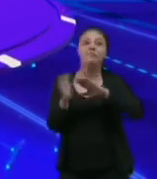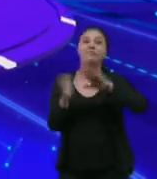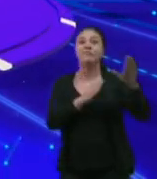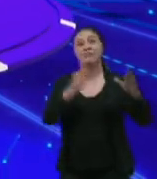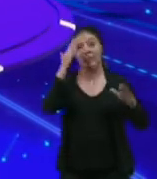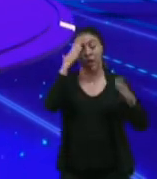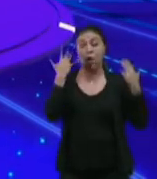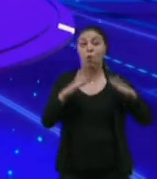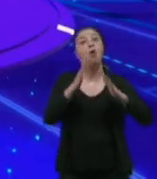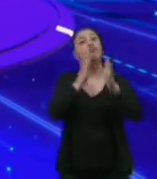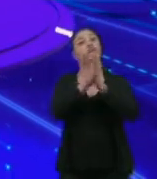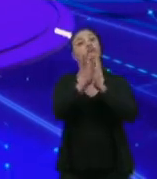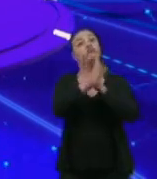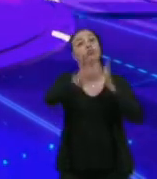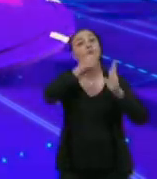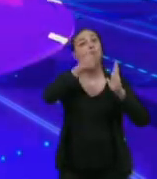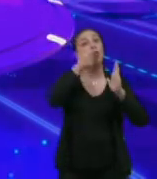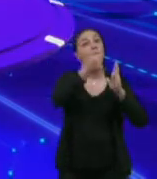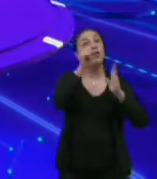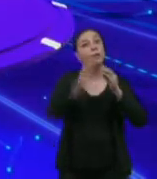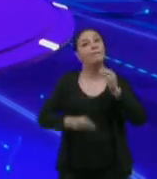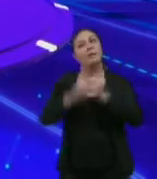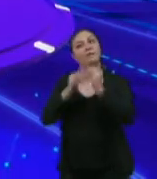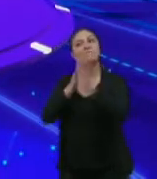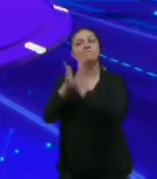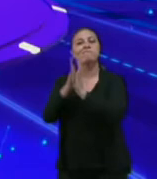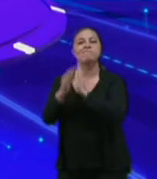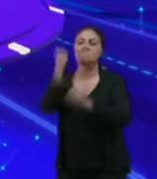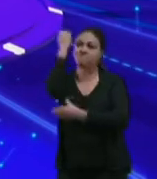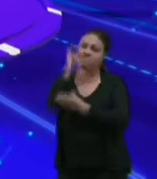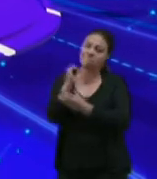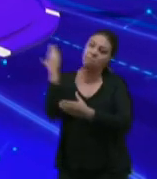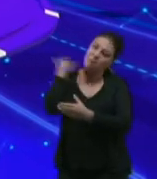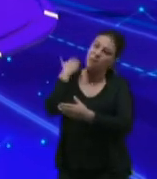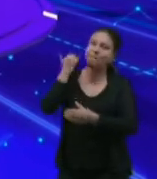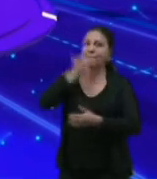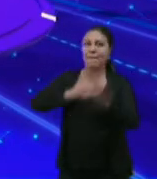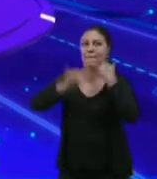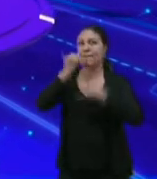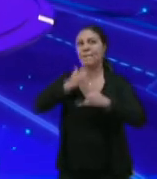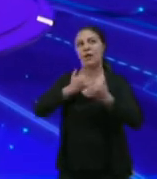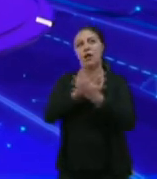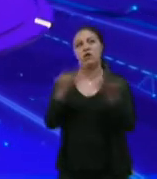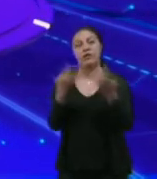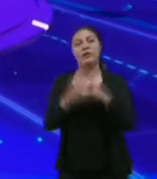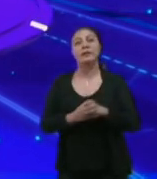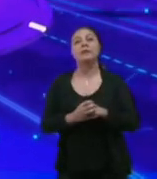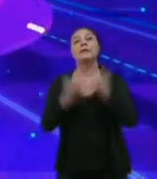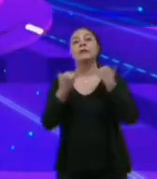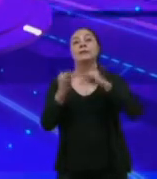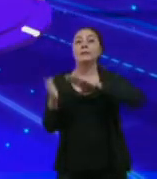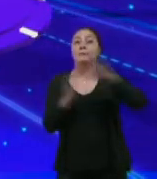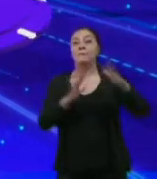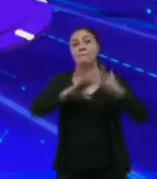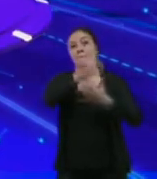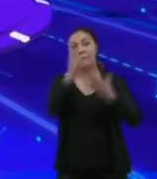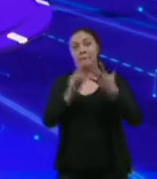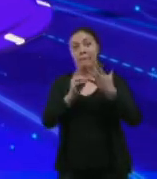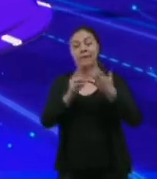las cosas buenas también compartan los fracasos vamos vamos a las conclusiones